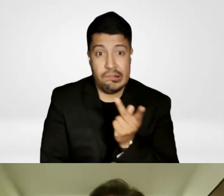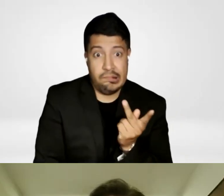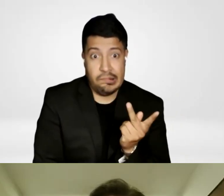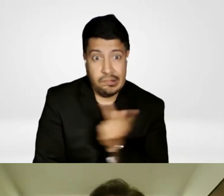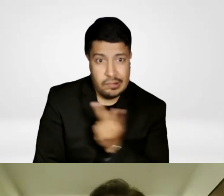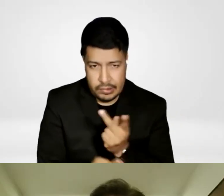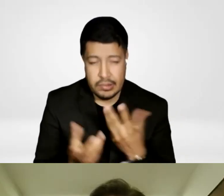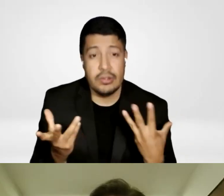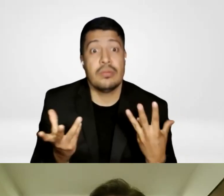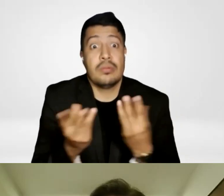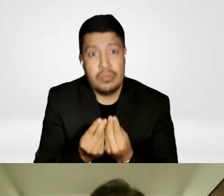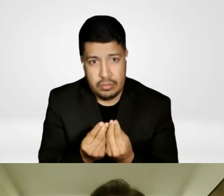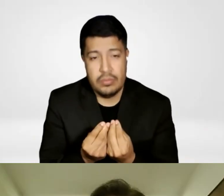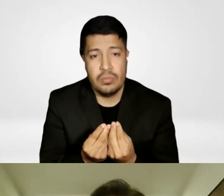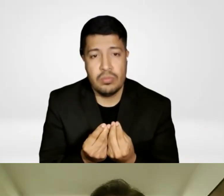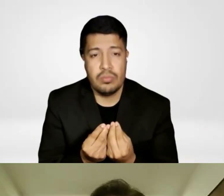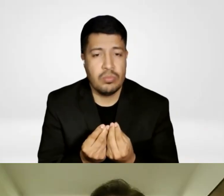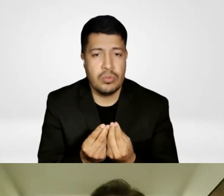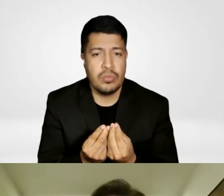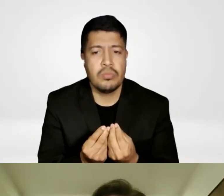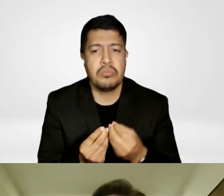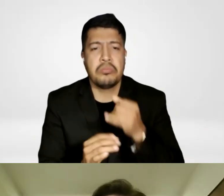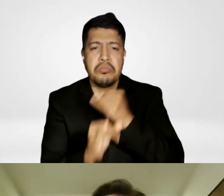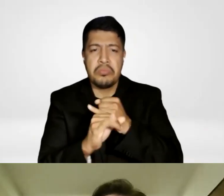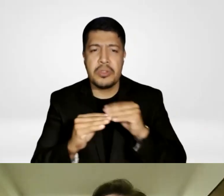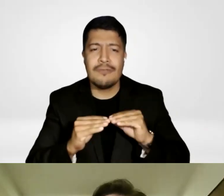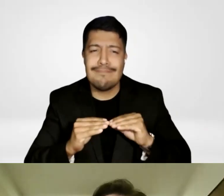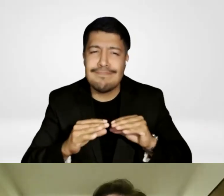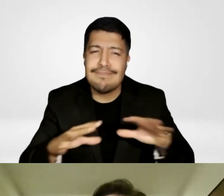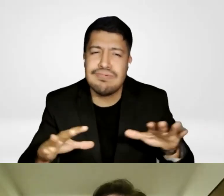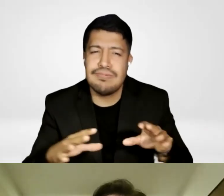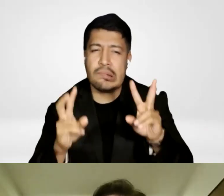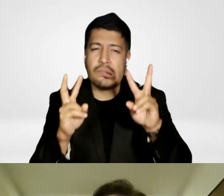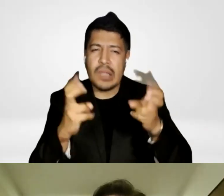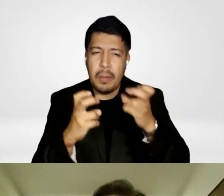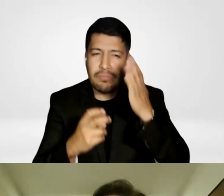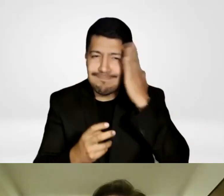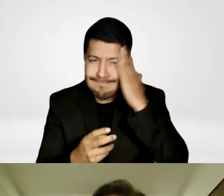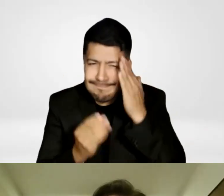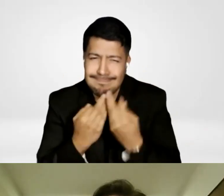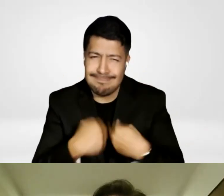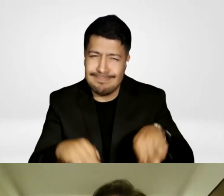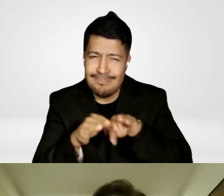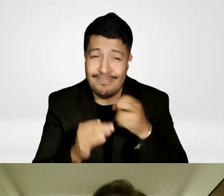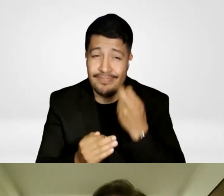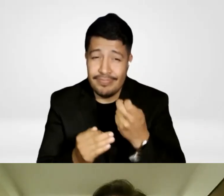realizar este webinar que nos parece muy importante, ¿no?, para en el aspecto de